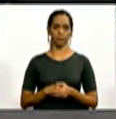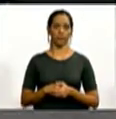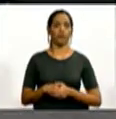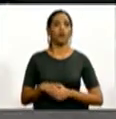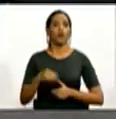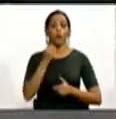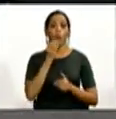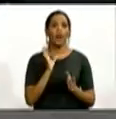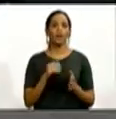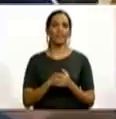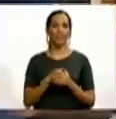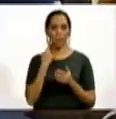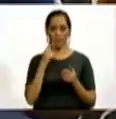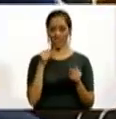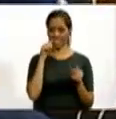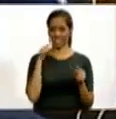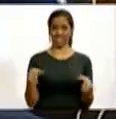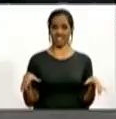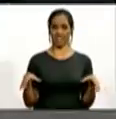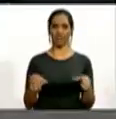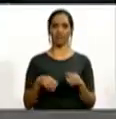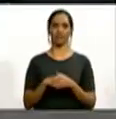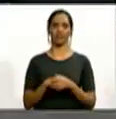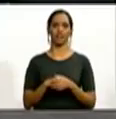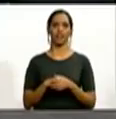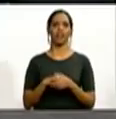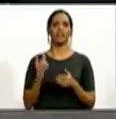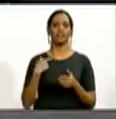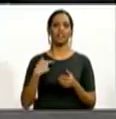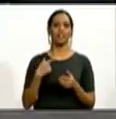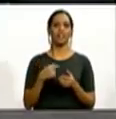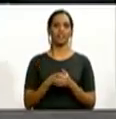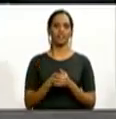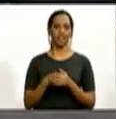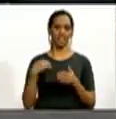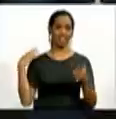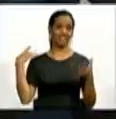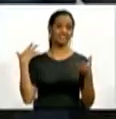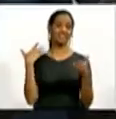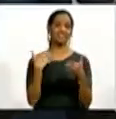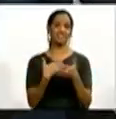Bueno, sí, llegamos a Ricky Ricón en el programa de Jaime Bailey. No, pero tienes que buscarle el prontuario, el tipo.